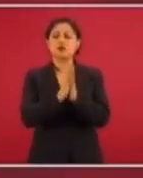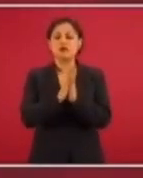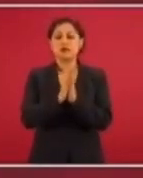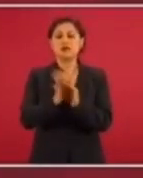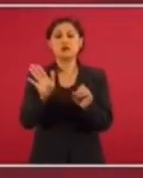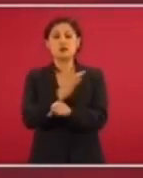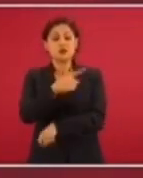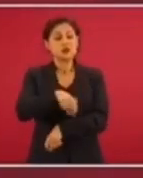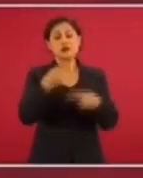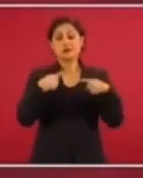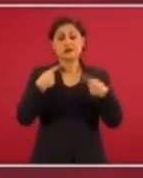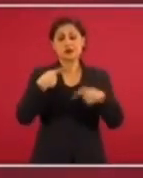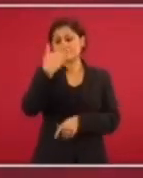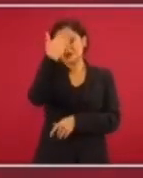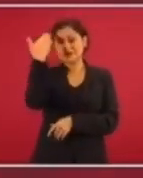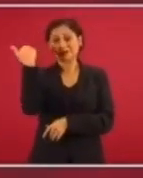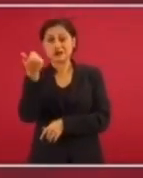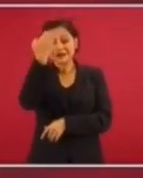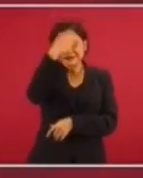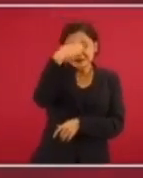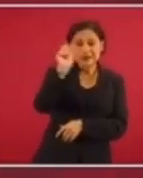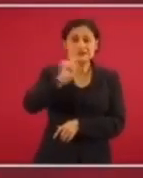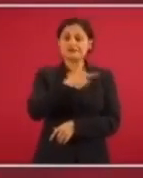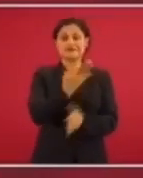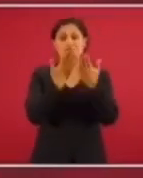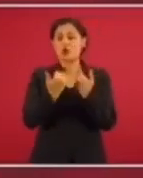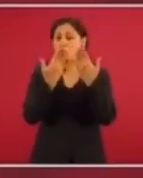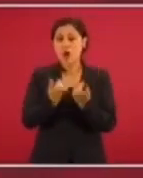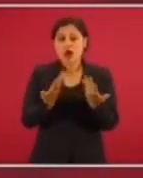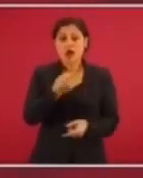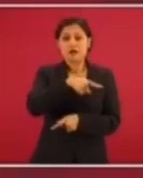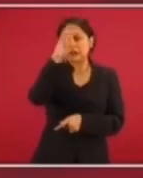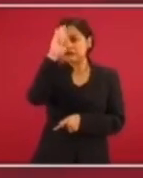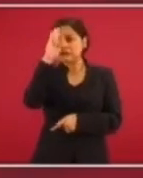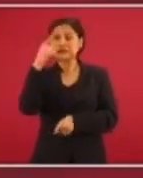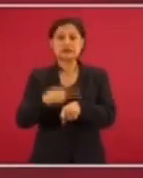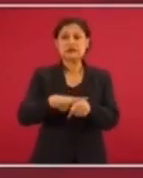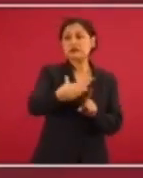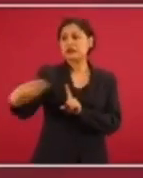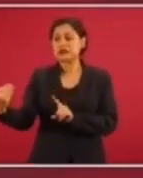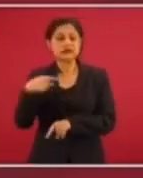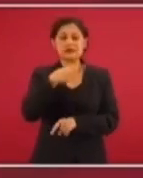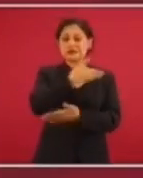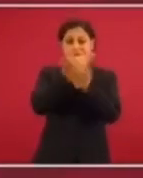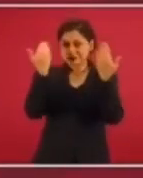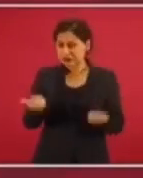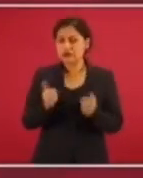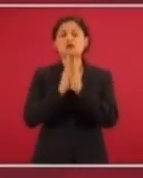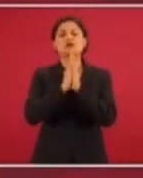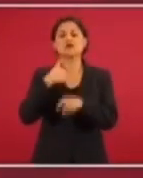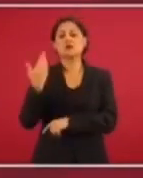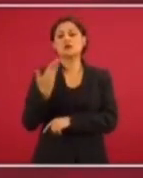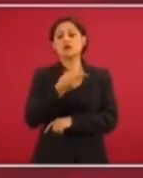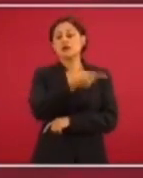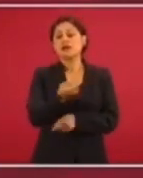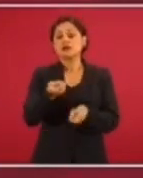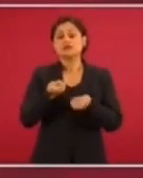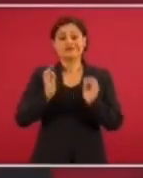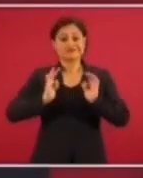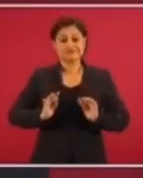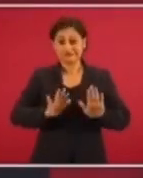los que no tienen conocimiento de cómo se comporta esta epidemia. Que nos autolimitemos,